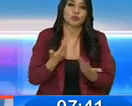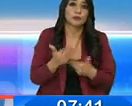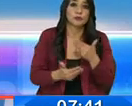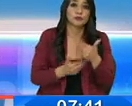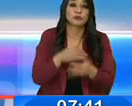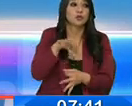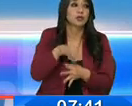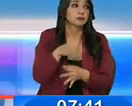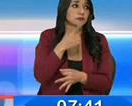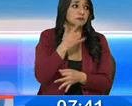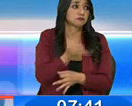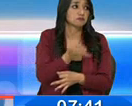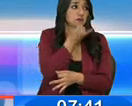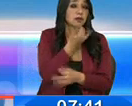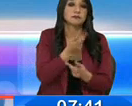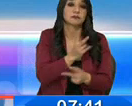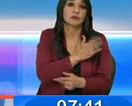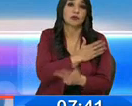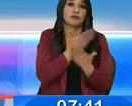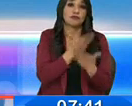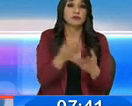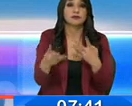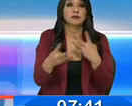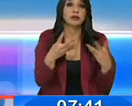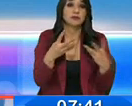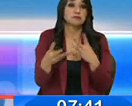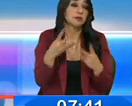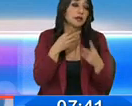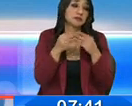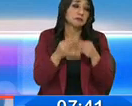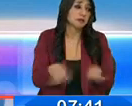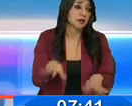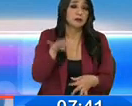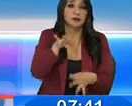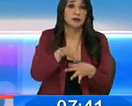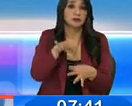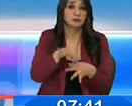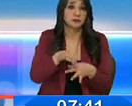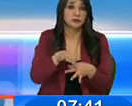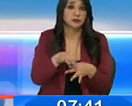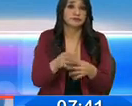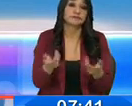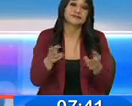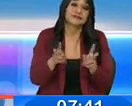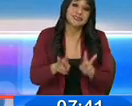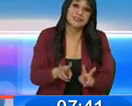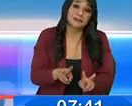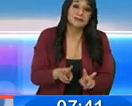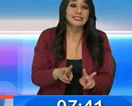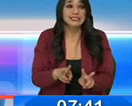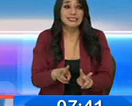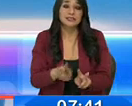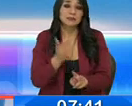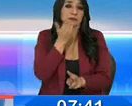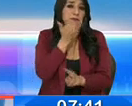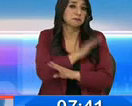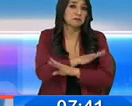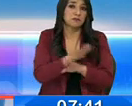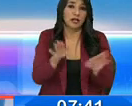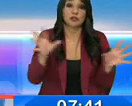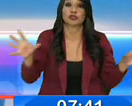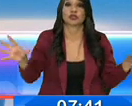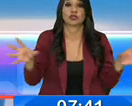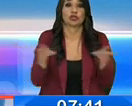electoral, sino la credibilidad y la transparencia de las elecciones y que además dejan en muy mal precedente a todos